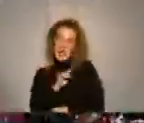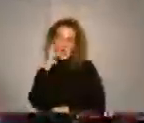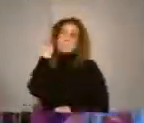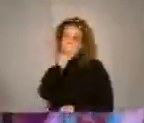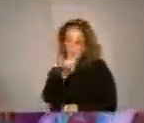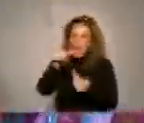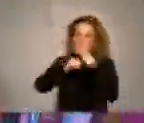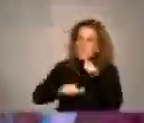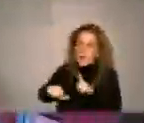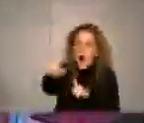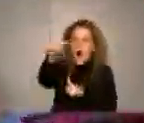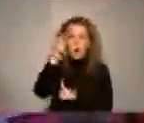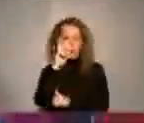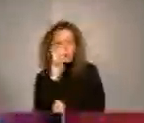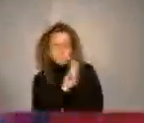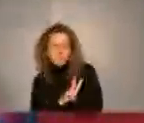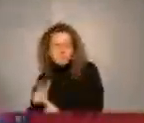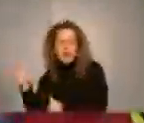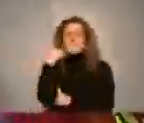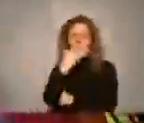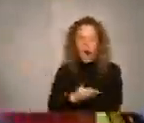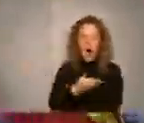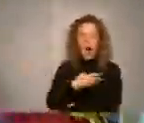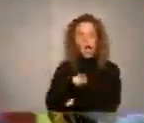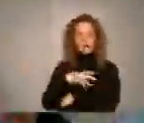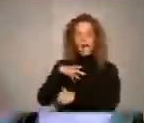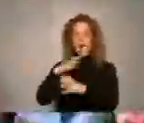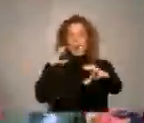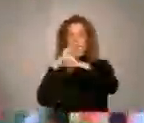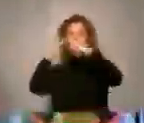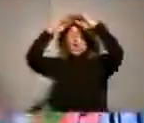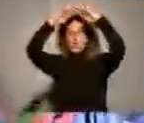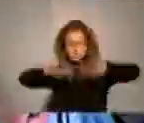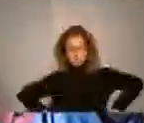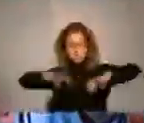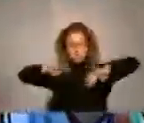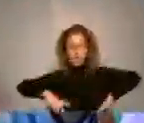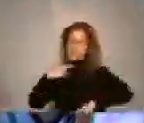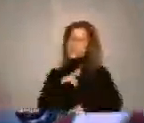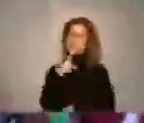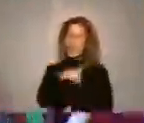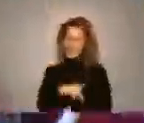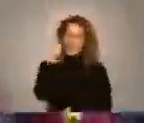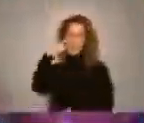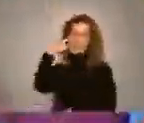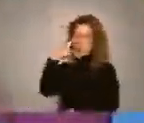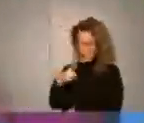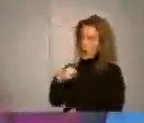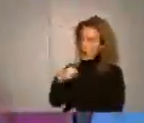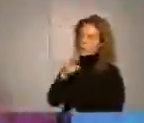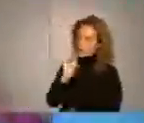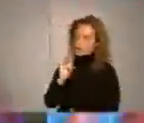Y esto pinta feo, se cayó el techo de la terminal, eso es una